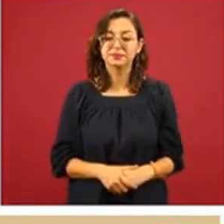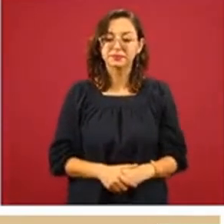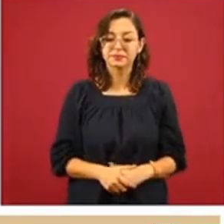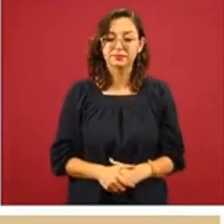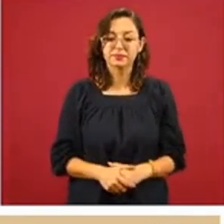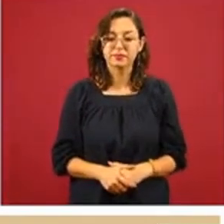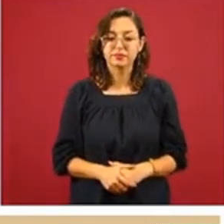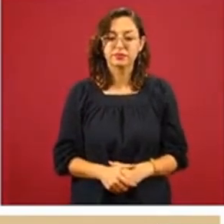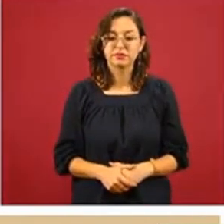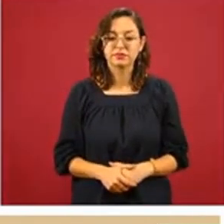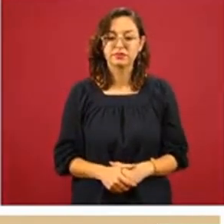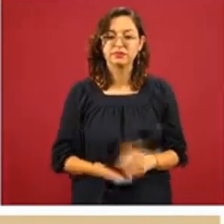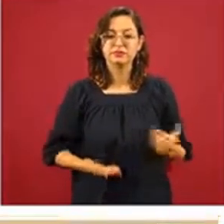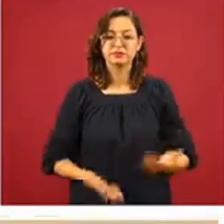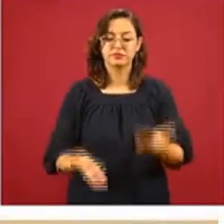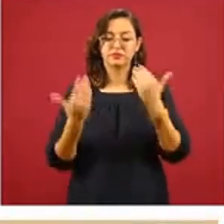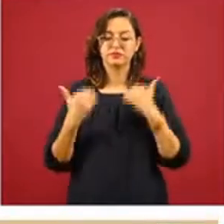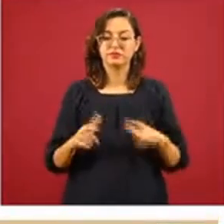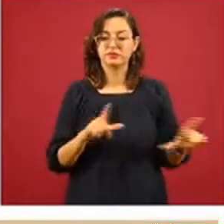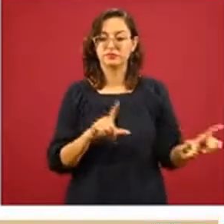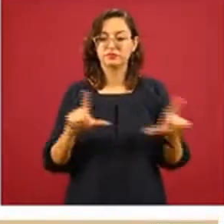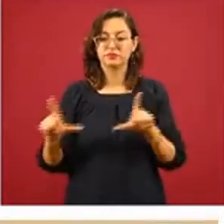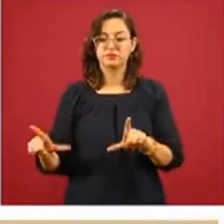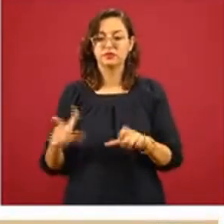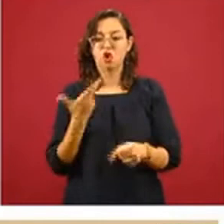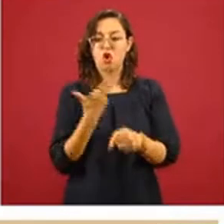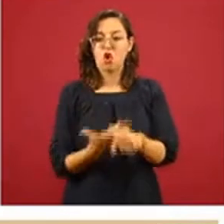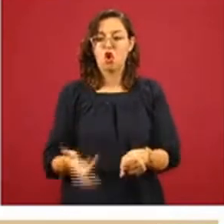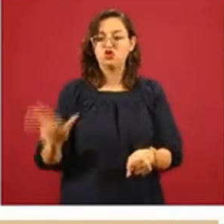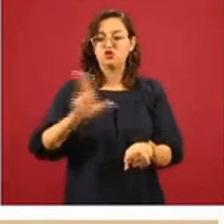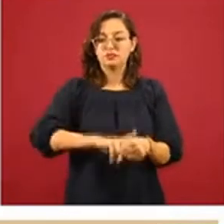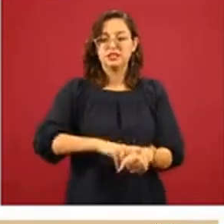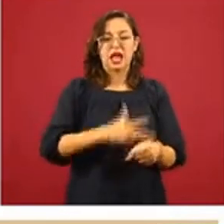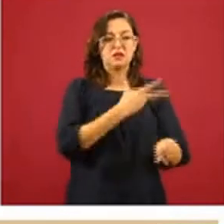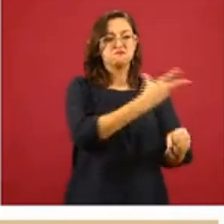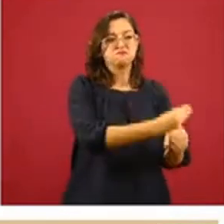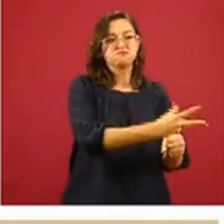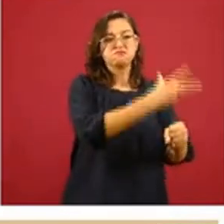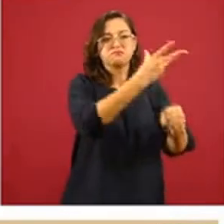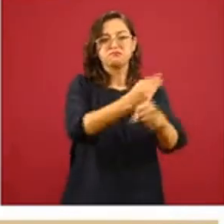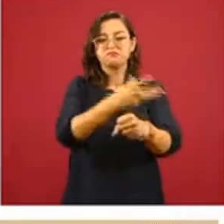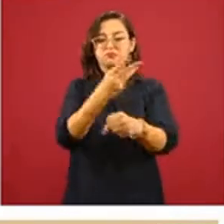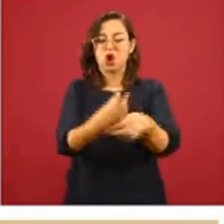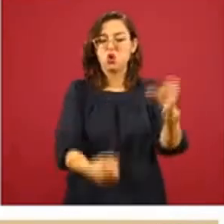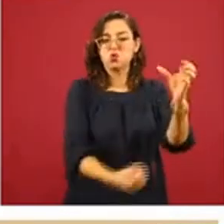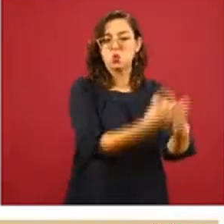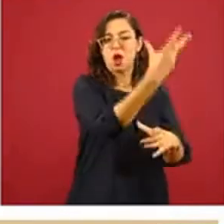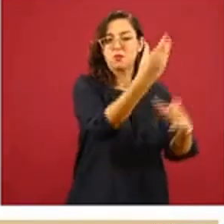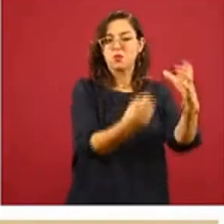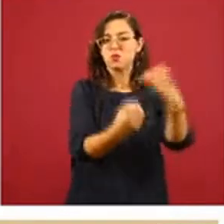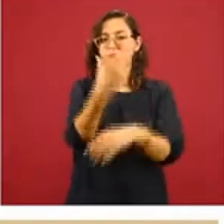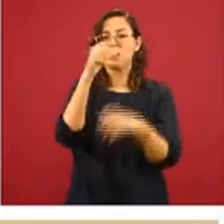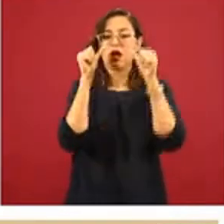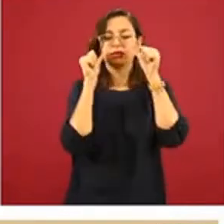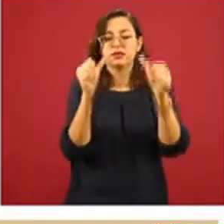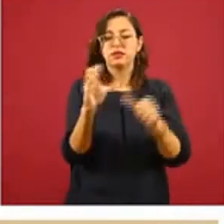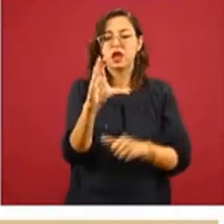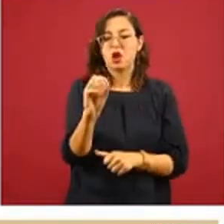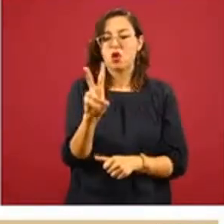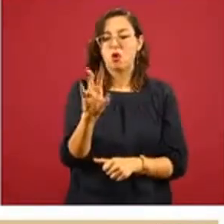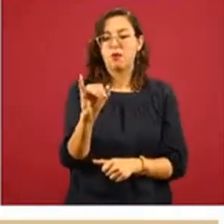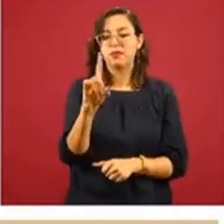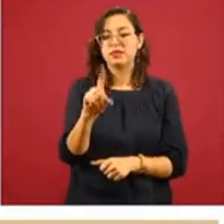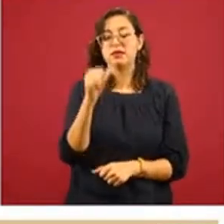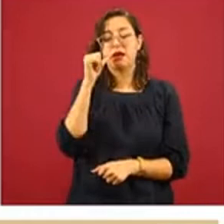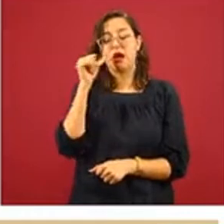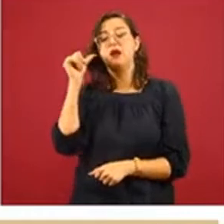camas. La siguiente diapositiva vemos las unidades que fueron designadas como COVID e incremento de una unidad más